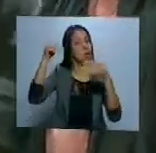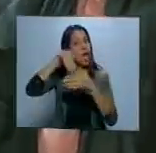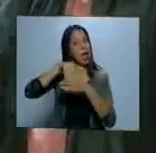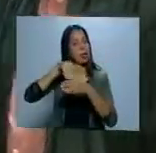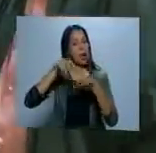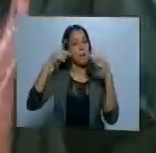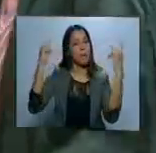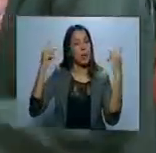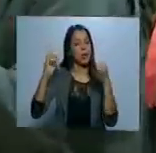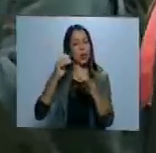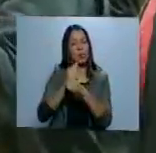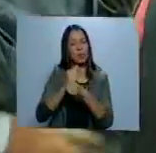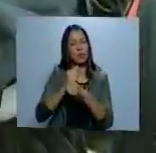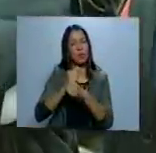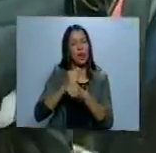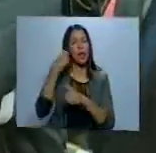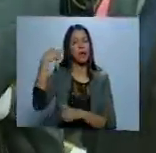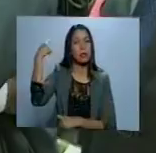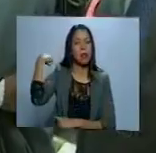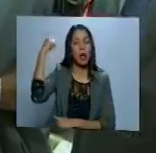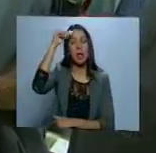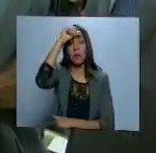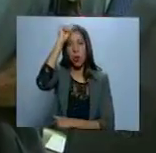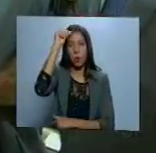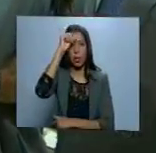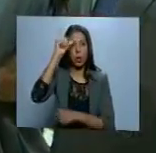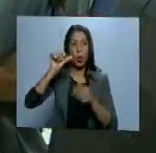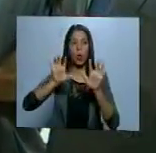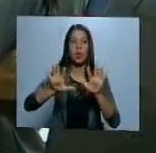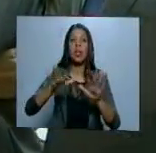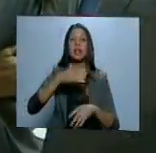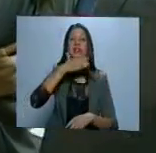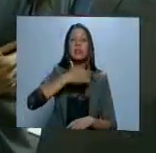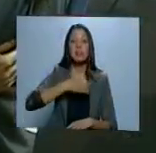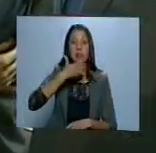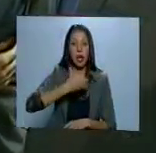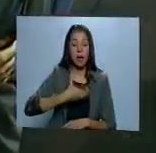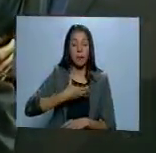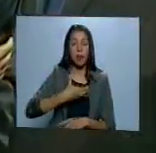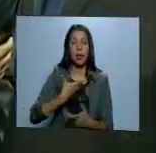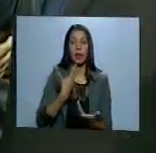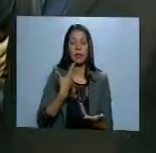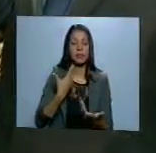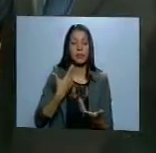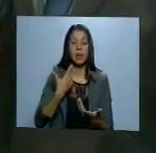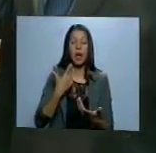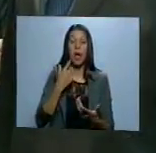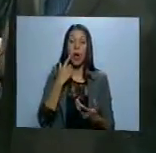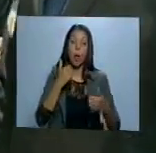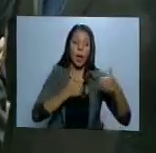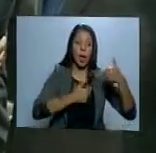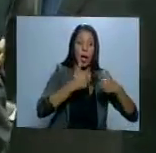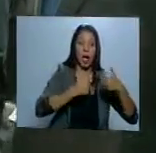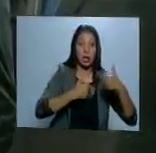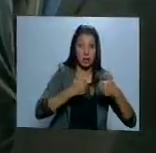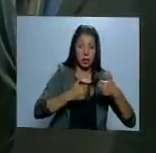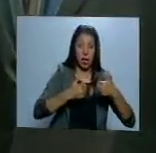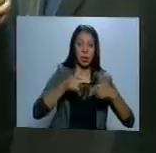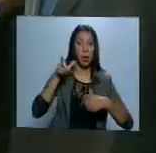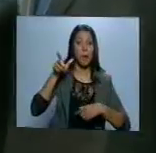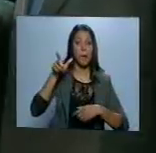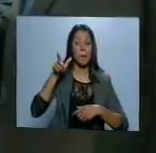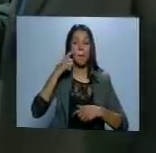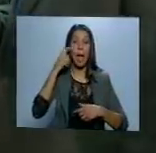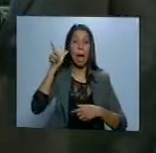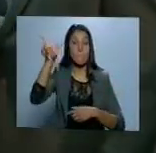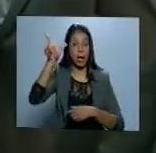Zulia que se desarrollaron el pasado 10 de diciembre, donde el candidato por las Fuerzas Revolucionarias